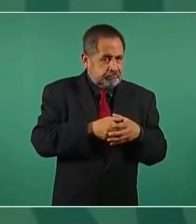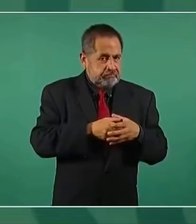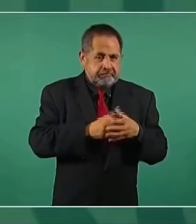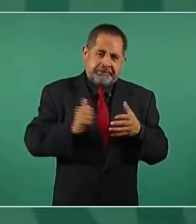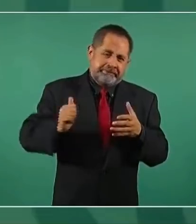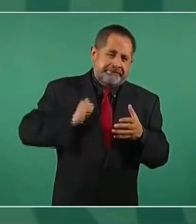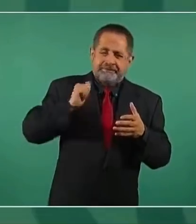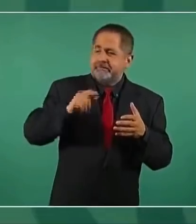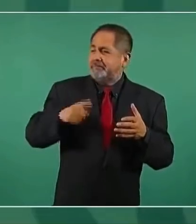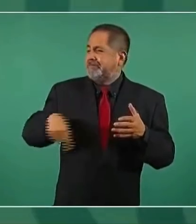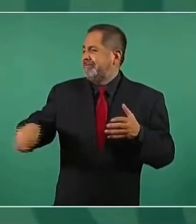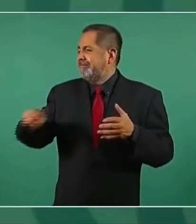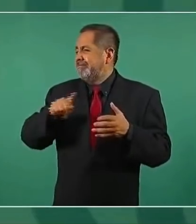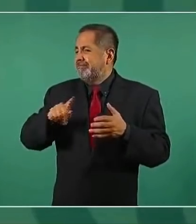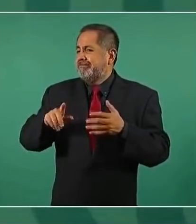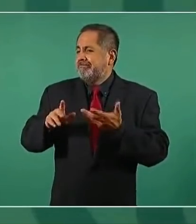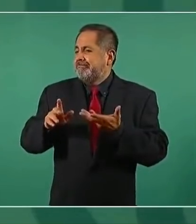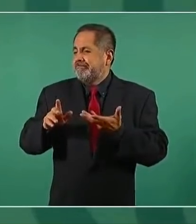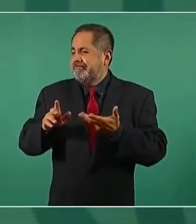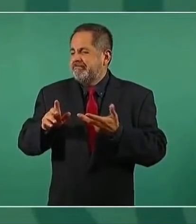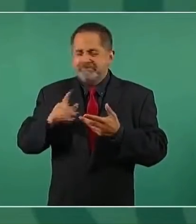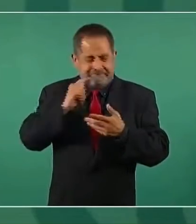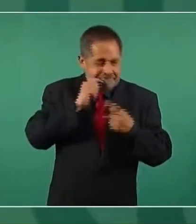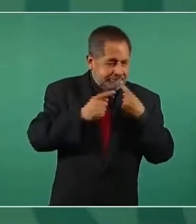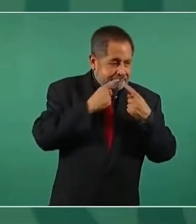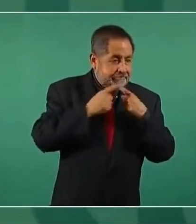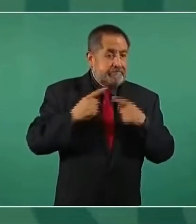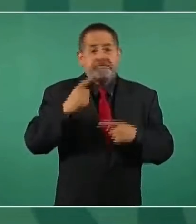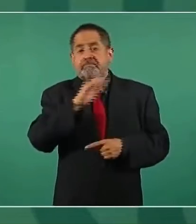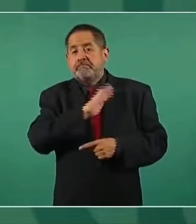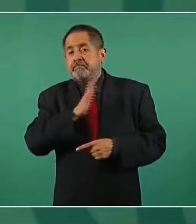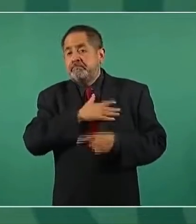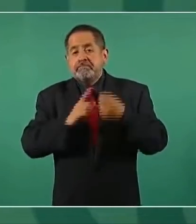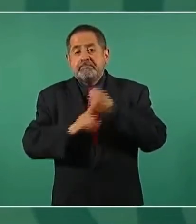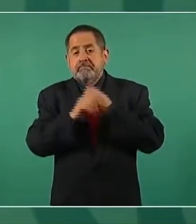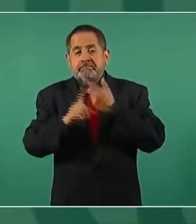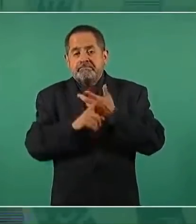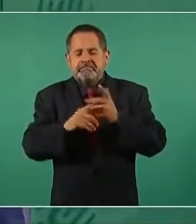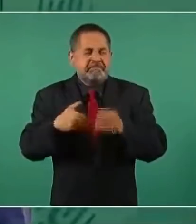aprovecha la crisis que hay en España y se